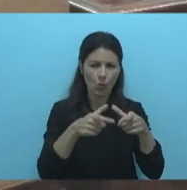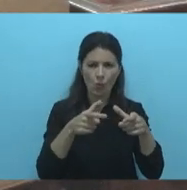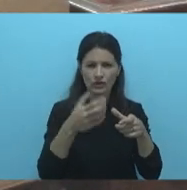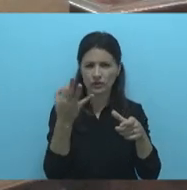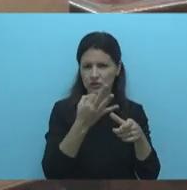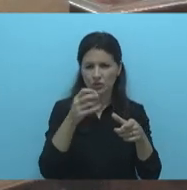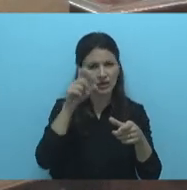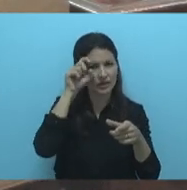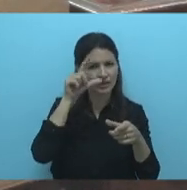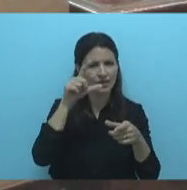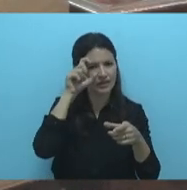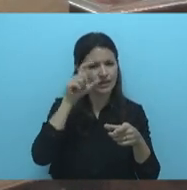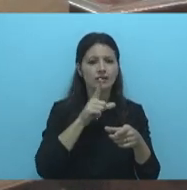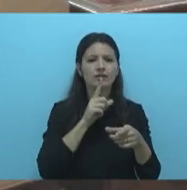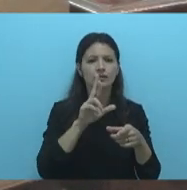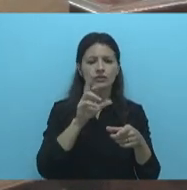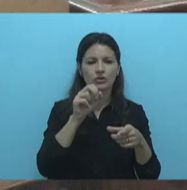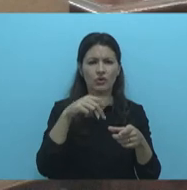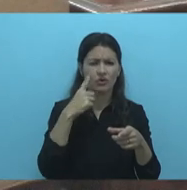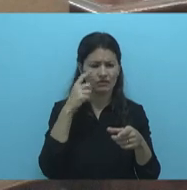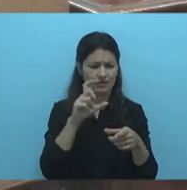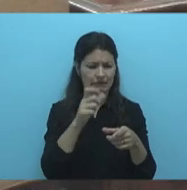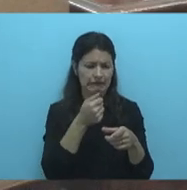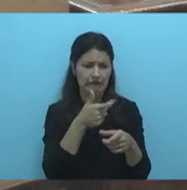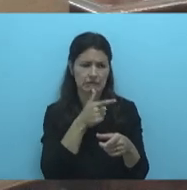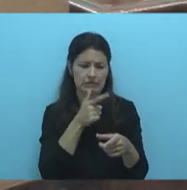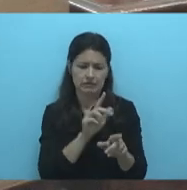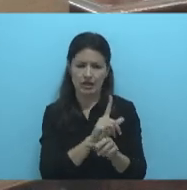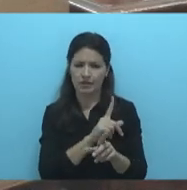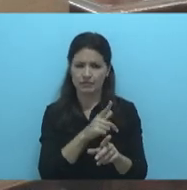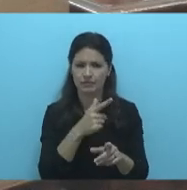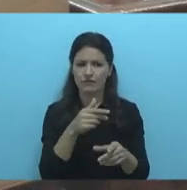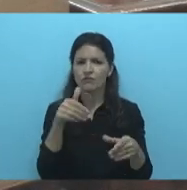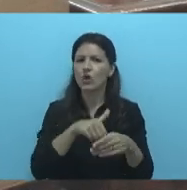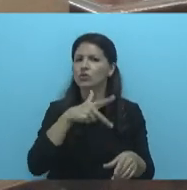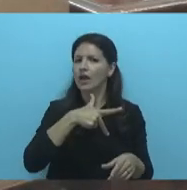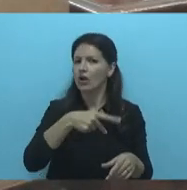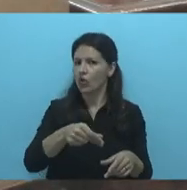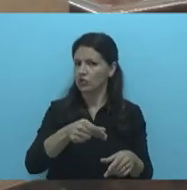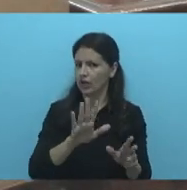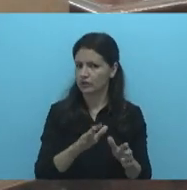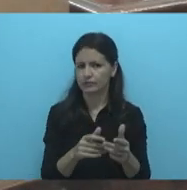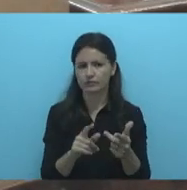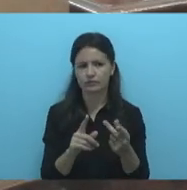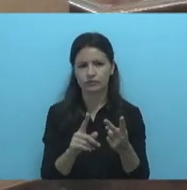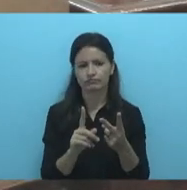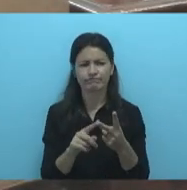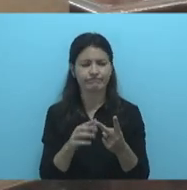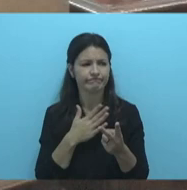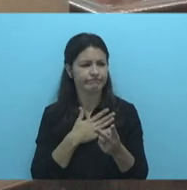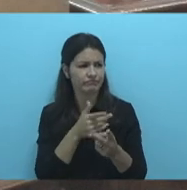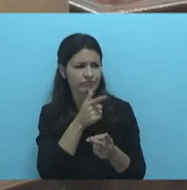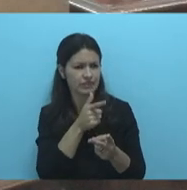electrónica, Santa Fe. Y honestamente me parece que no corresponde. ¿Voto en contra o se abstiene? Voto en contra y honestamente.